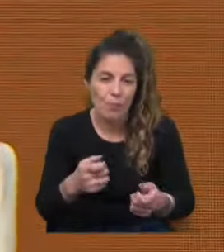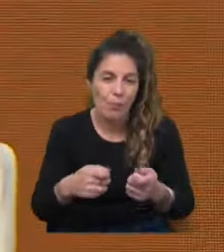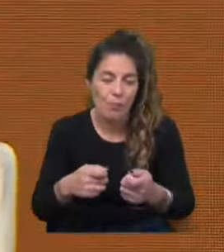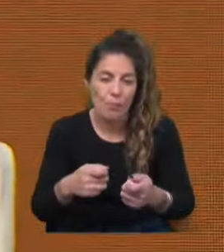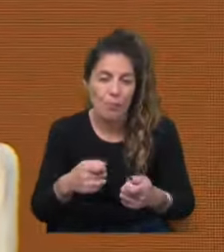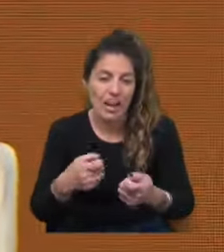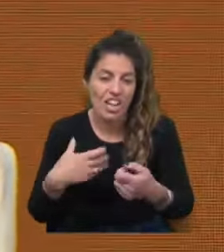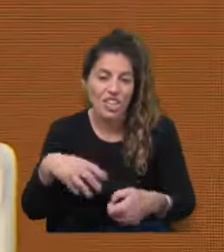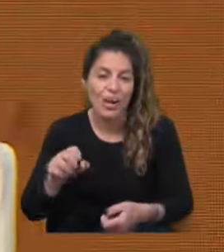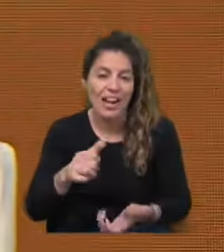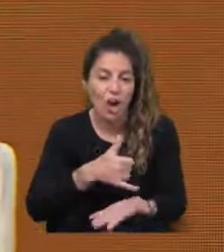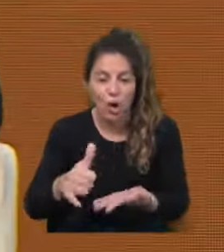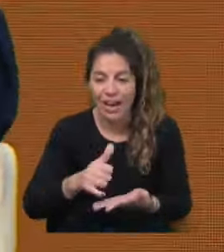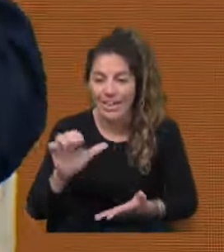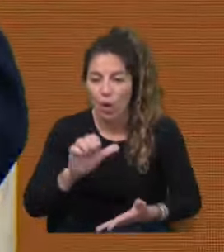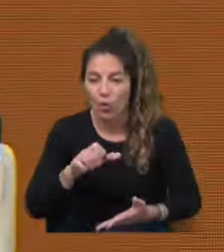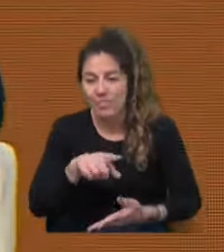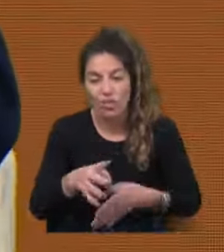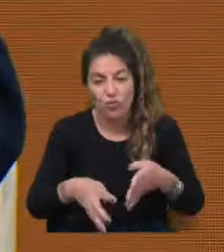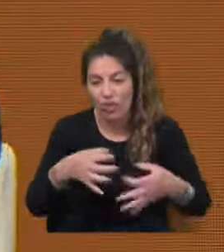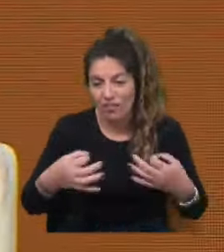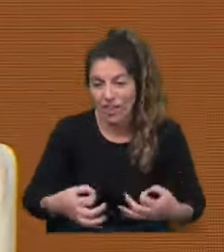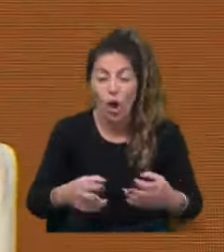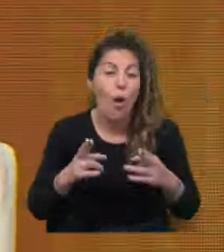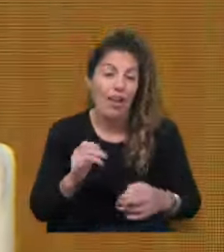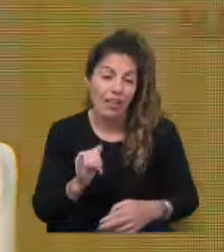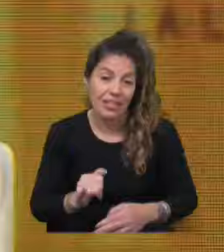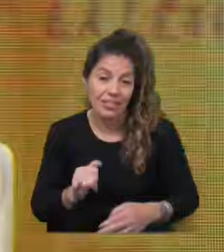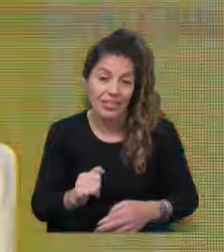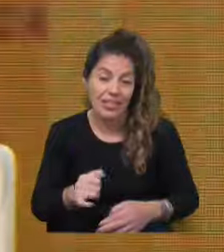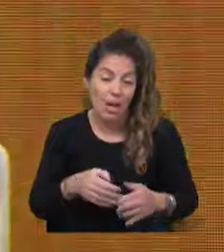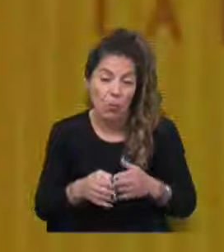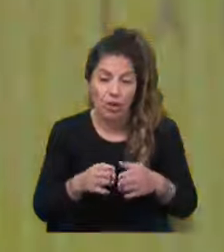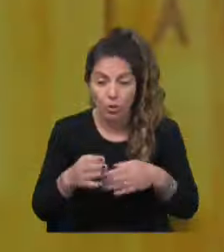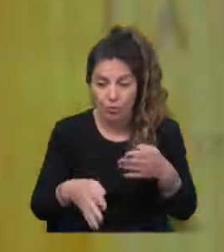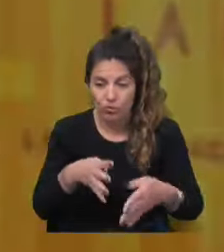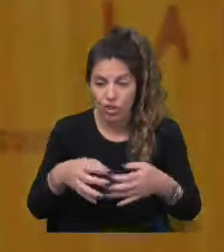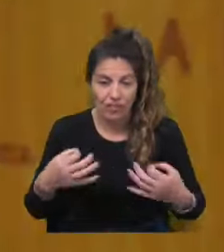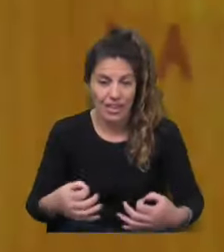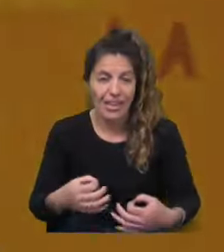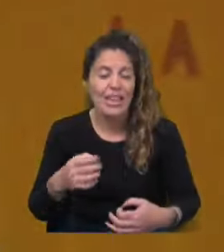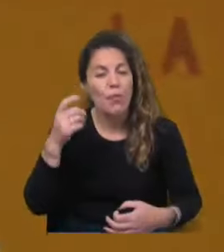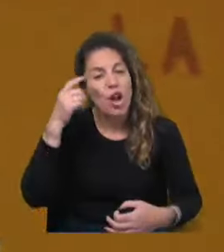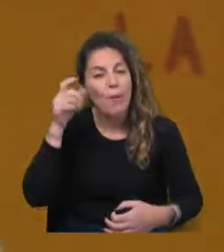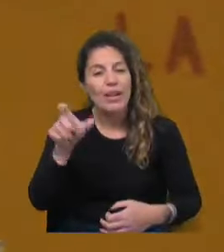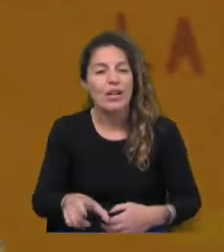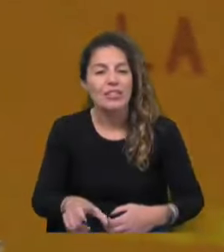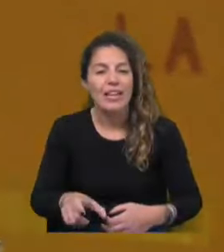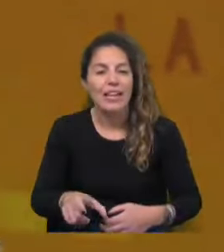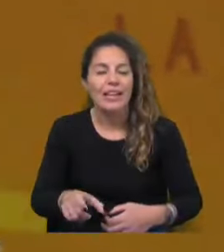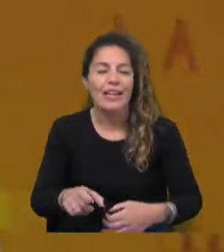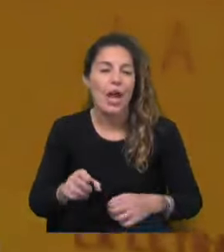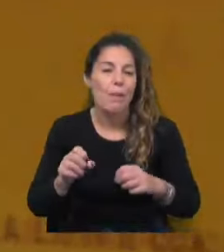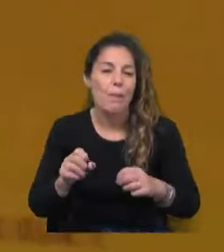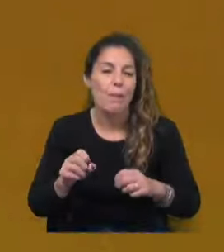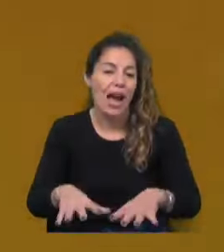en Europa, claro. Si esto funciona perfectamente, que ojalá que sea así, ¿no? En el puerto de Montevideo. Tampoco que la gente piense que es magia que el contenedor te muestra y te dice, acá